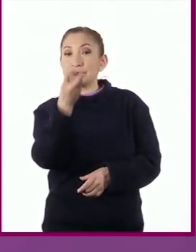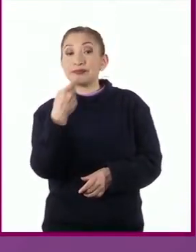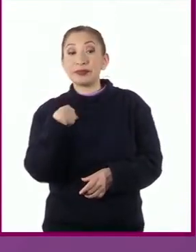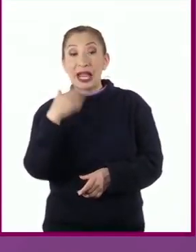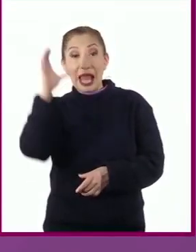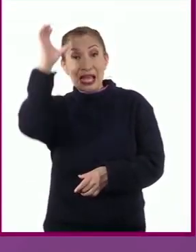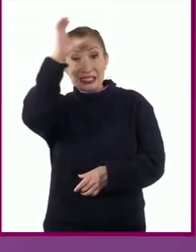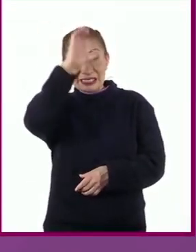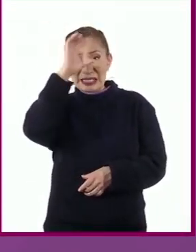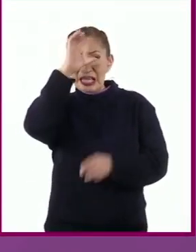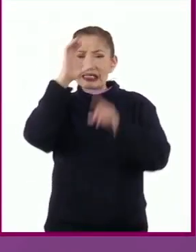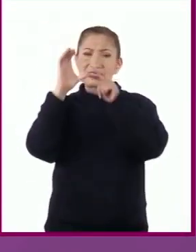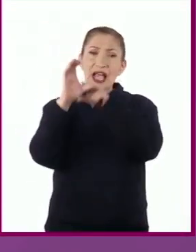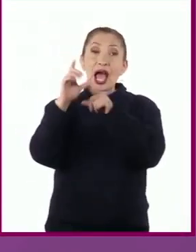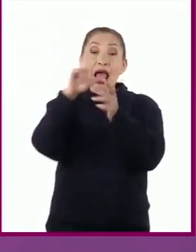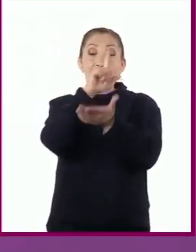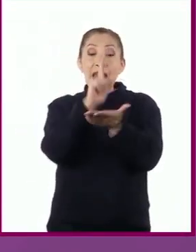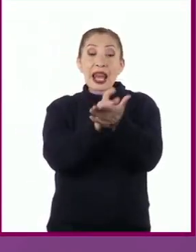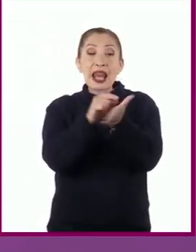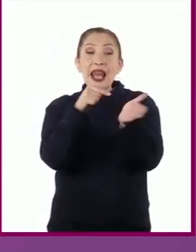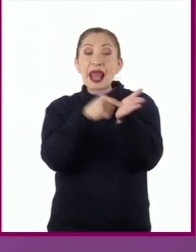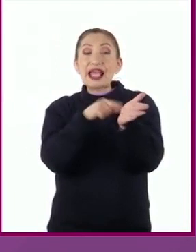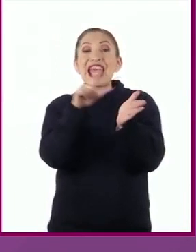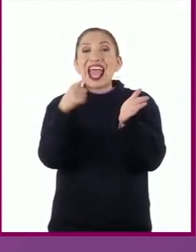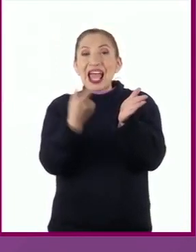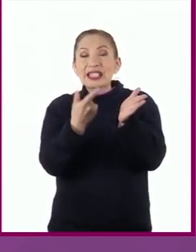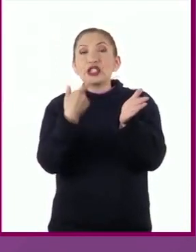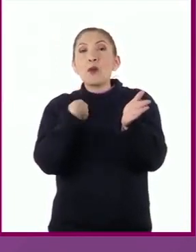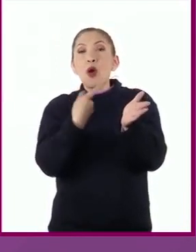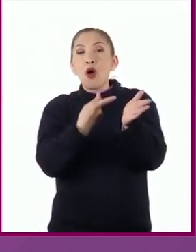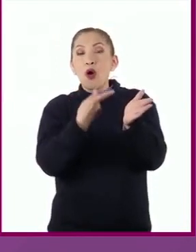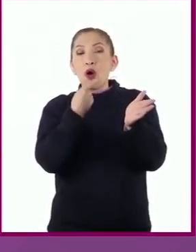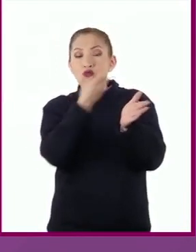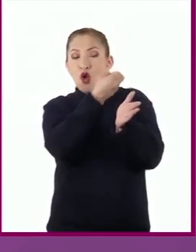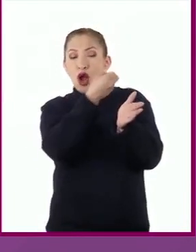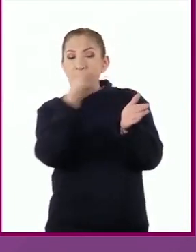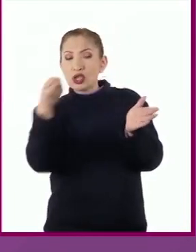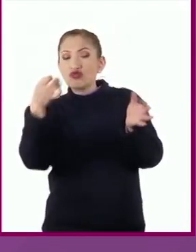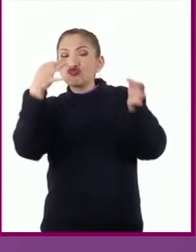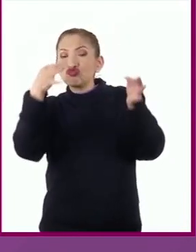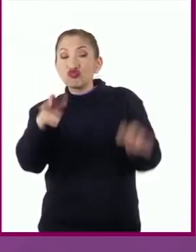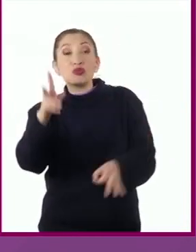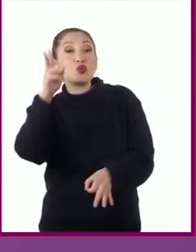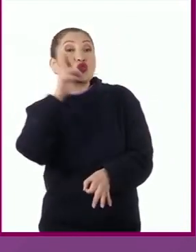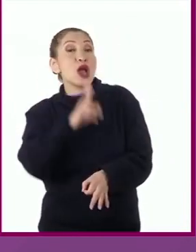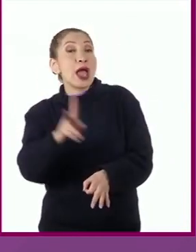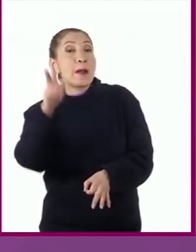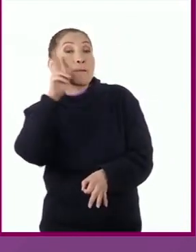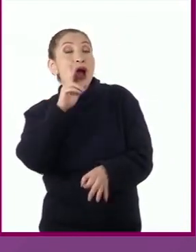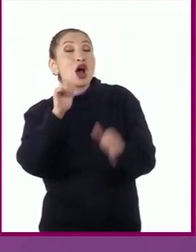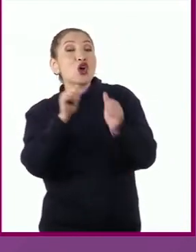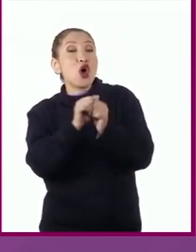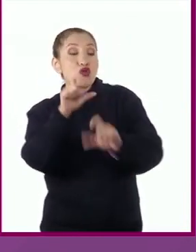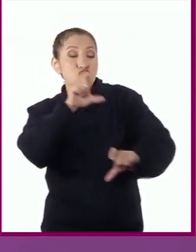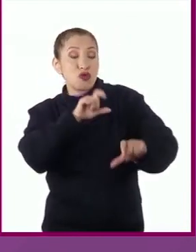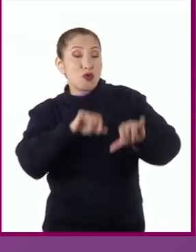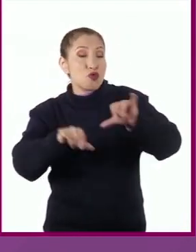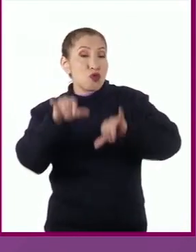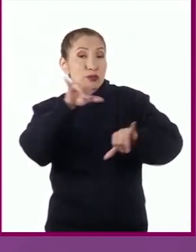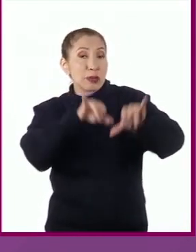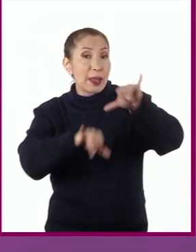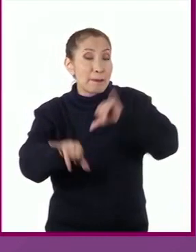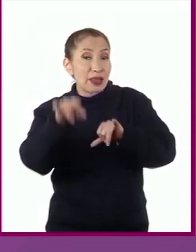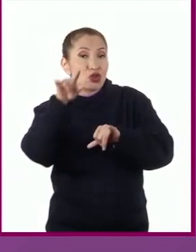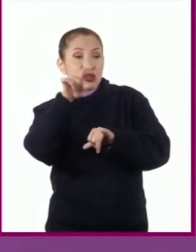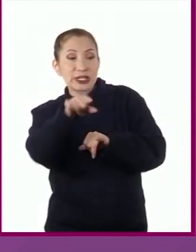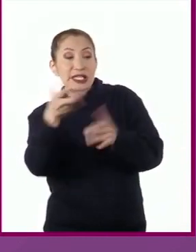la ciencia, una ley es una afirmación corroborada por hechos o experimentos, y una de